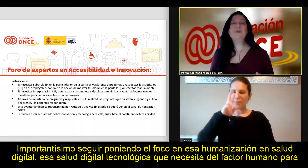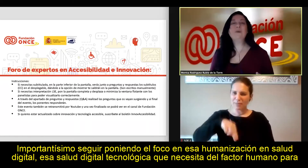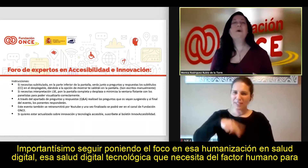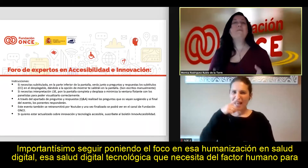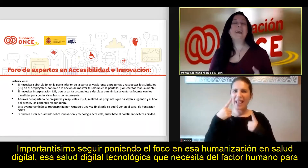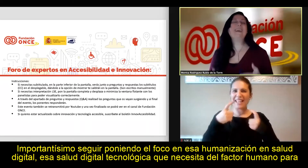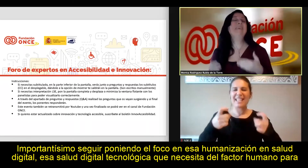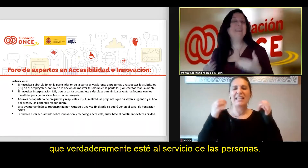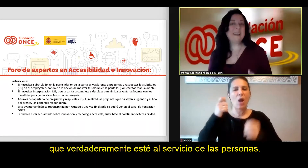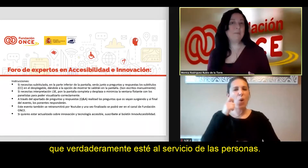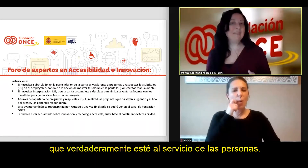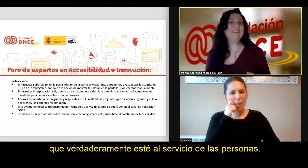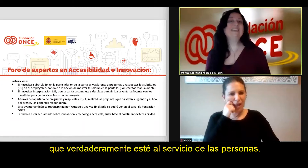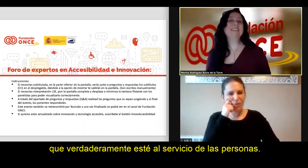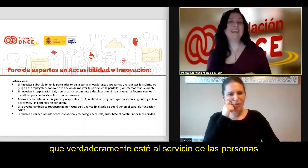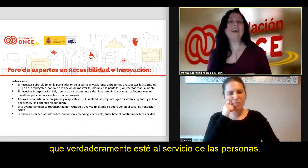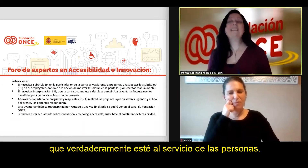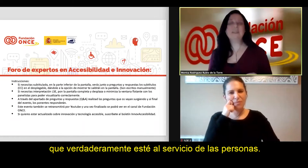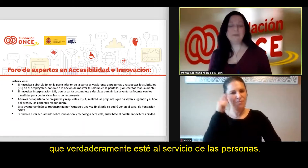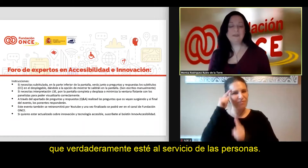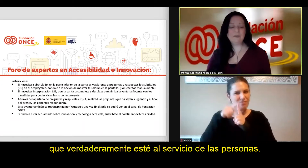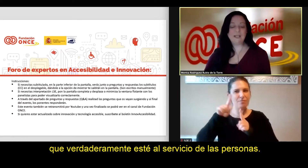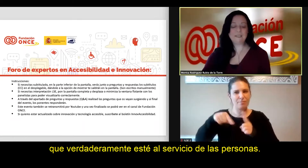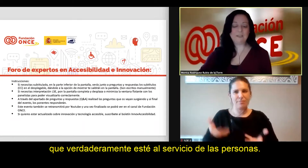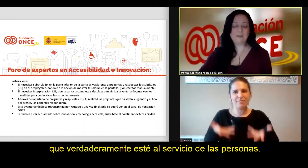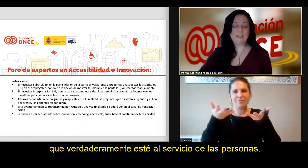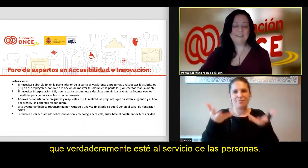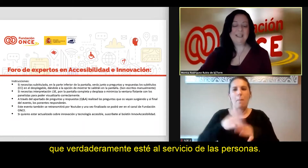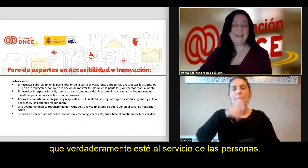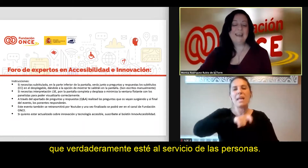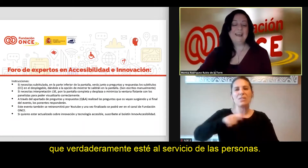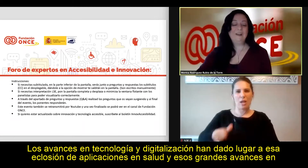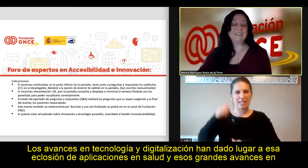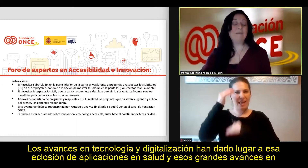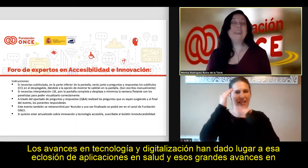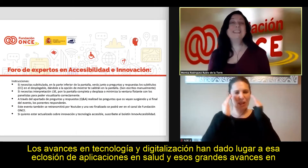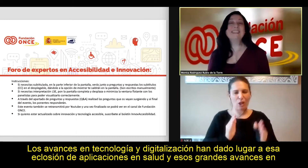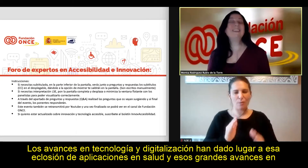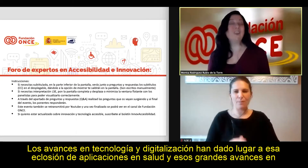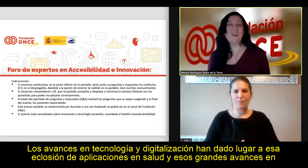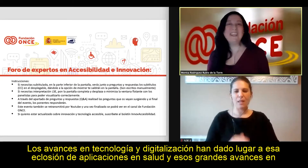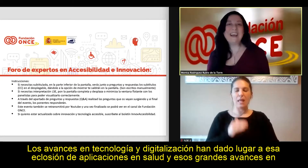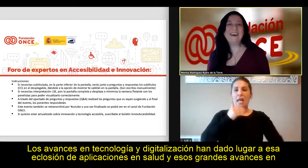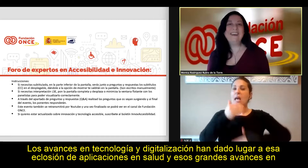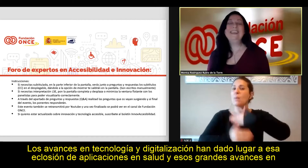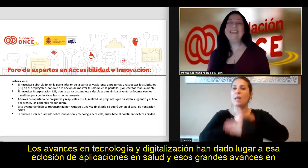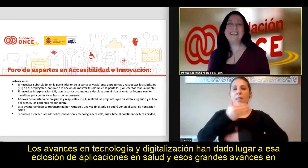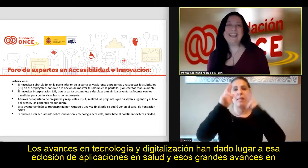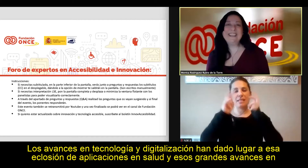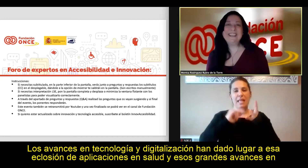humano para que verdaderamente esté al servicio de las personas. Los avances en tecnología